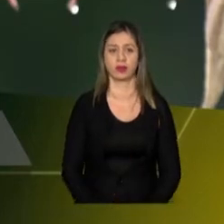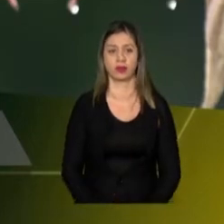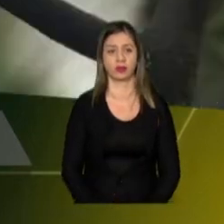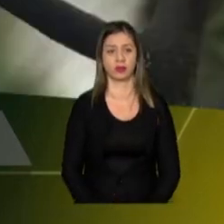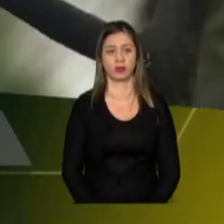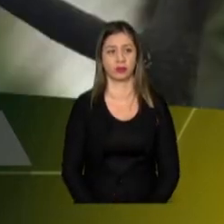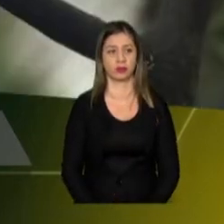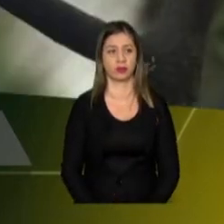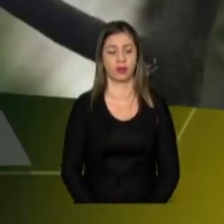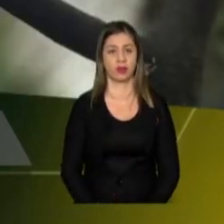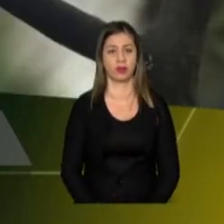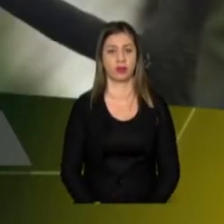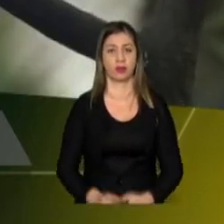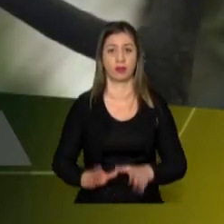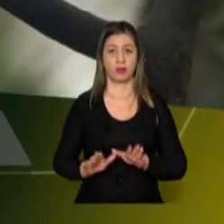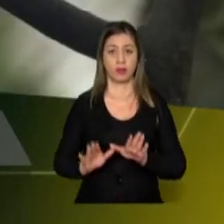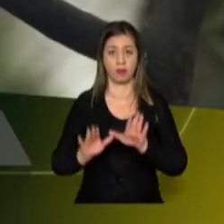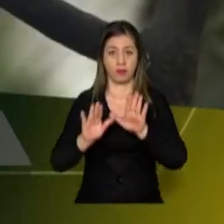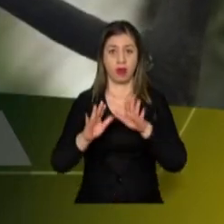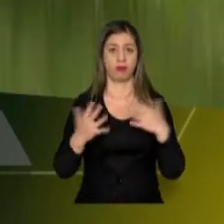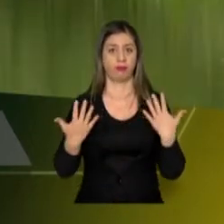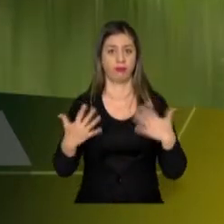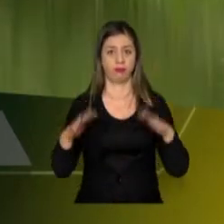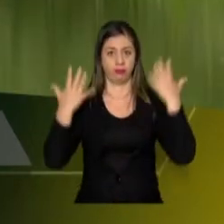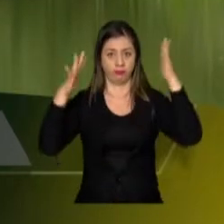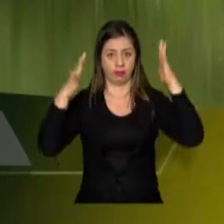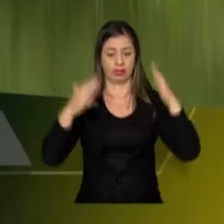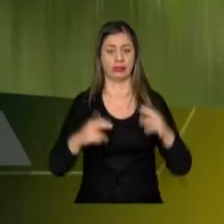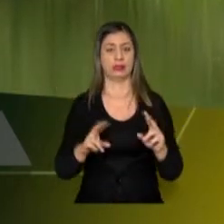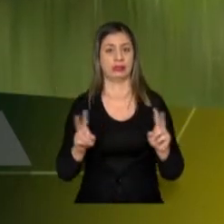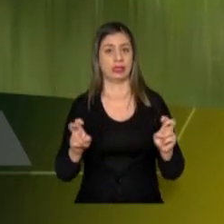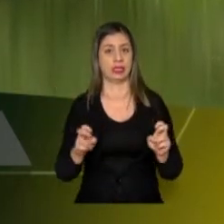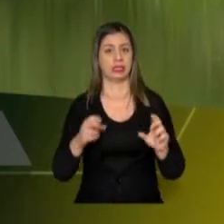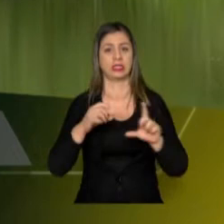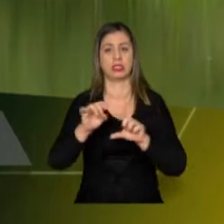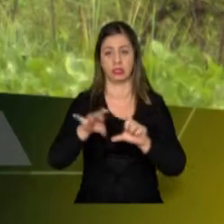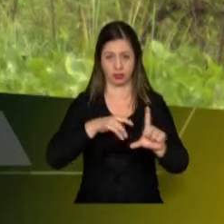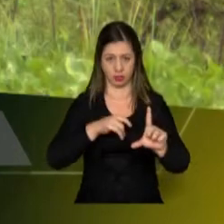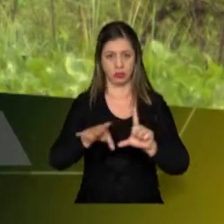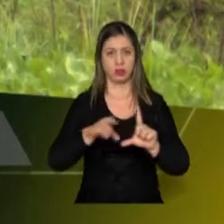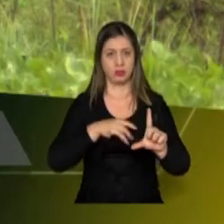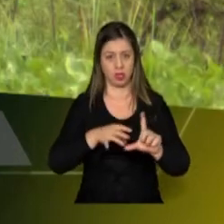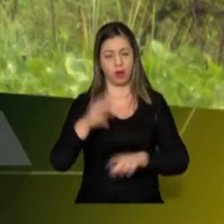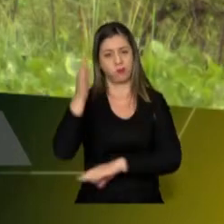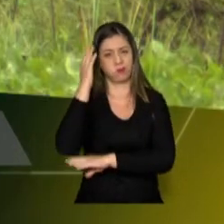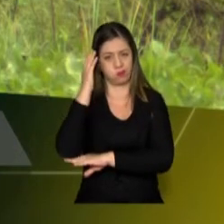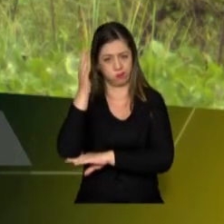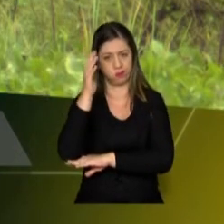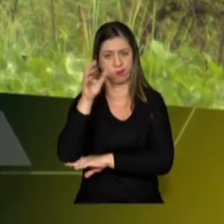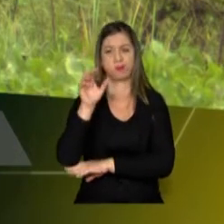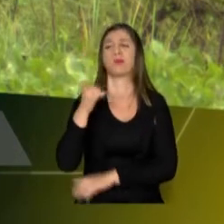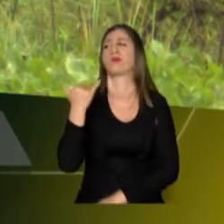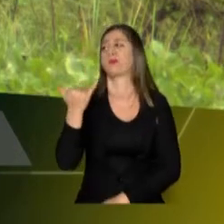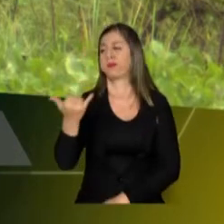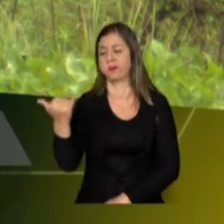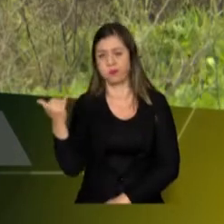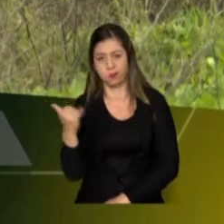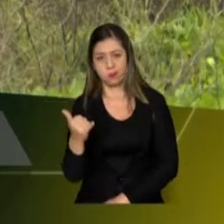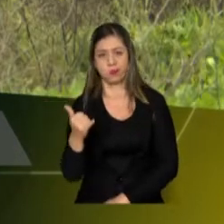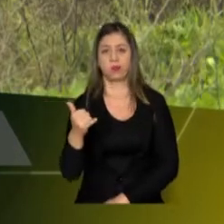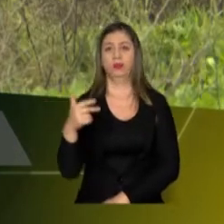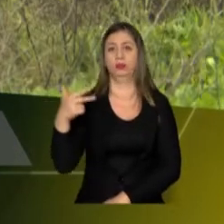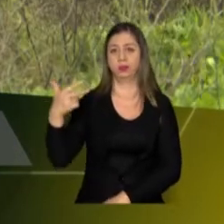es un año, el Bird Fair es... La Bird Fair es principalmente virtual. Varios de los conferencistas van a estar